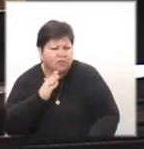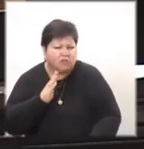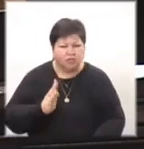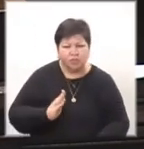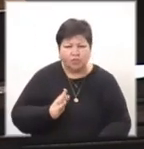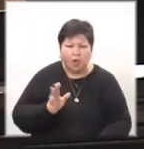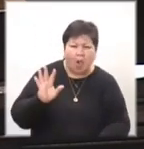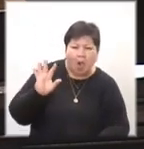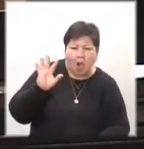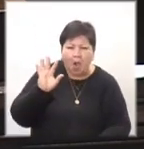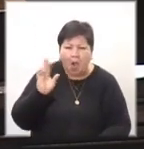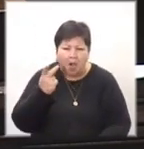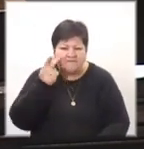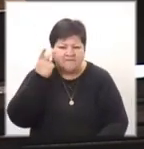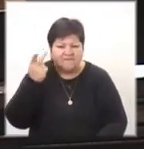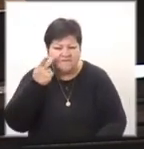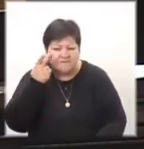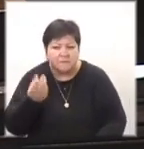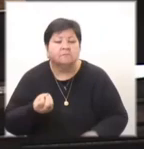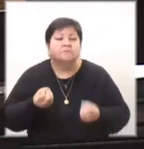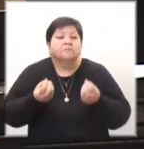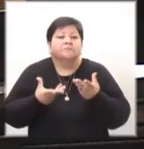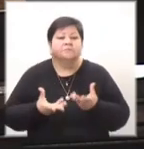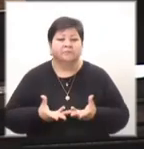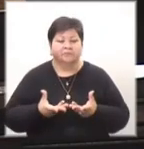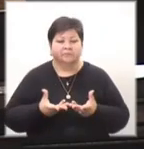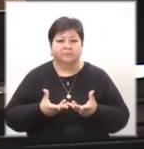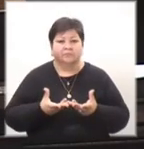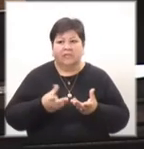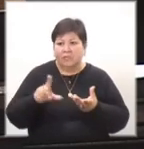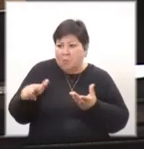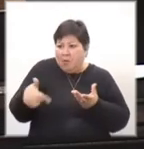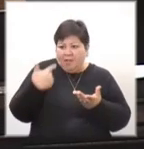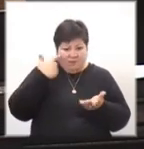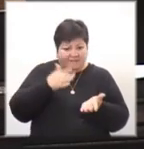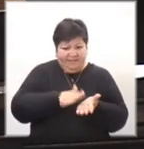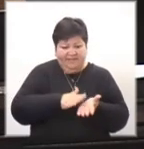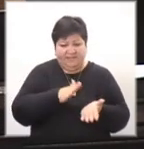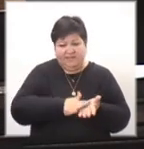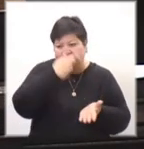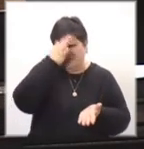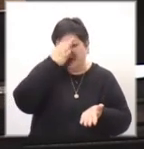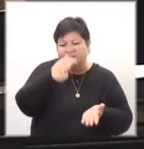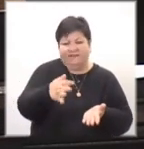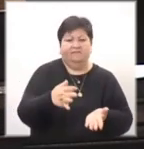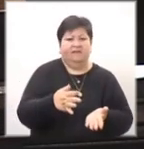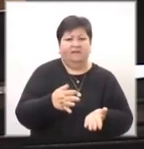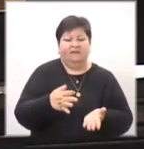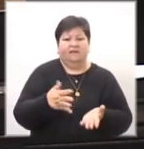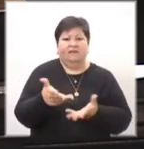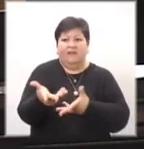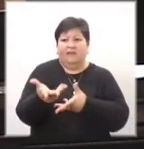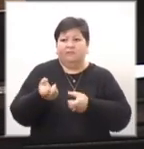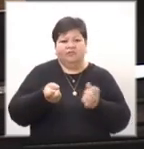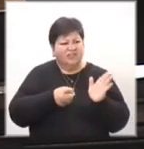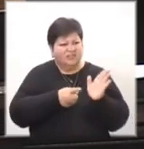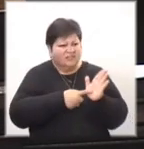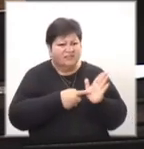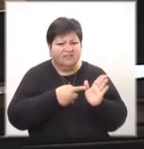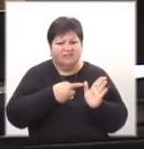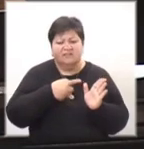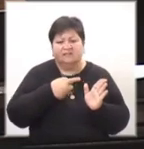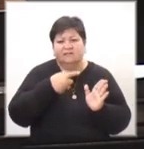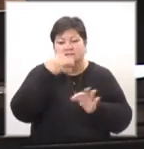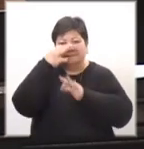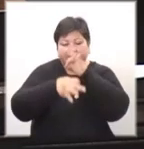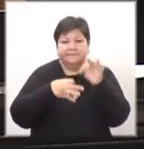por parte del gobierno sin haber ni una sola evidencia científica que avale esto. A este conjunto de